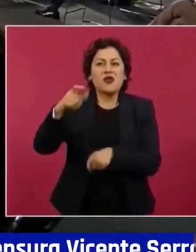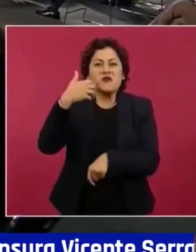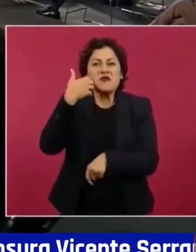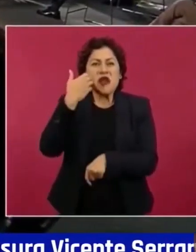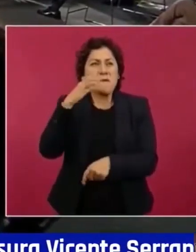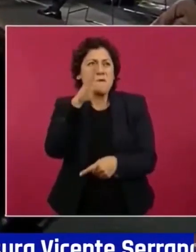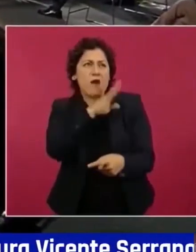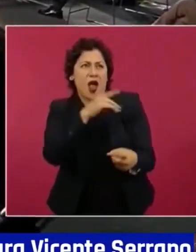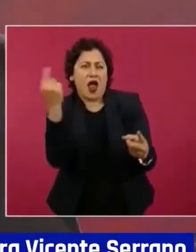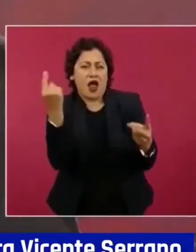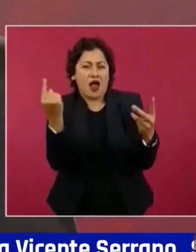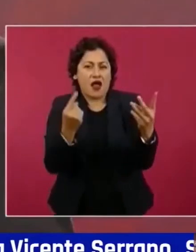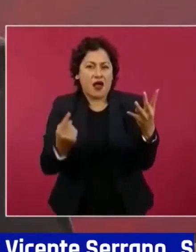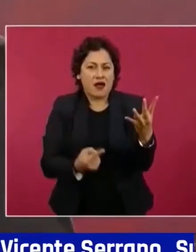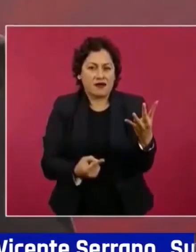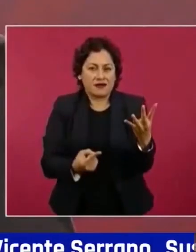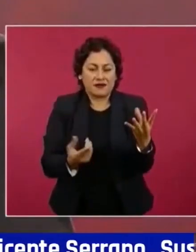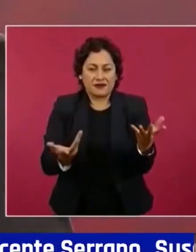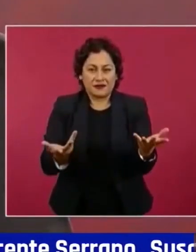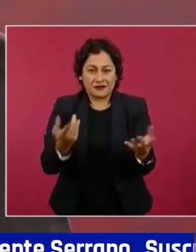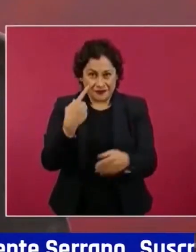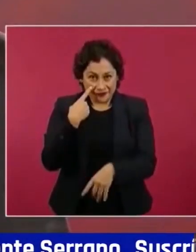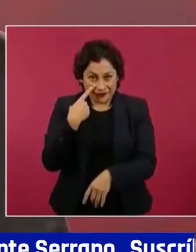ya desde anoche.